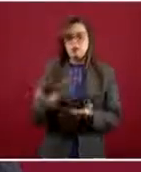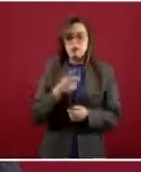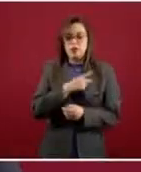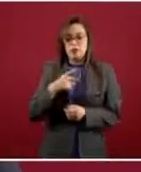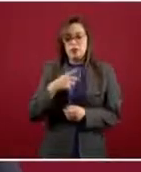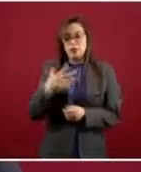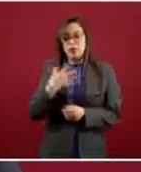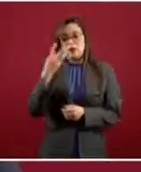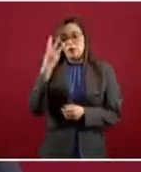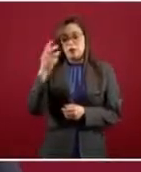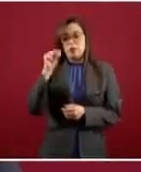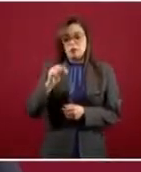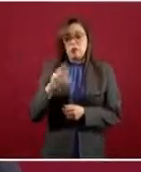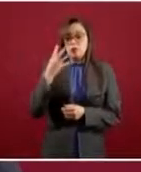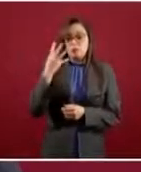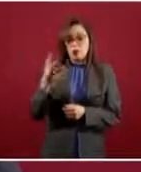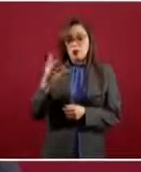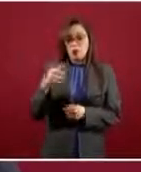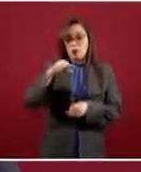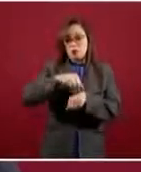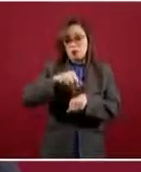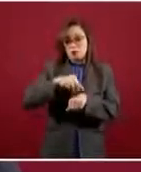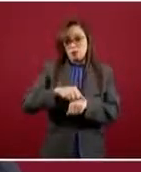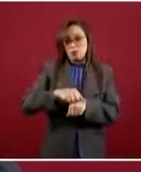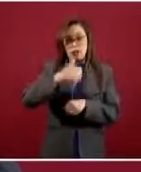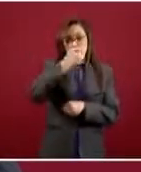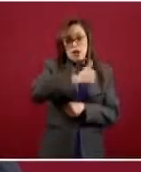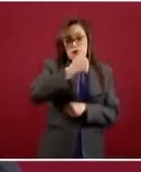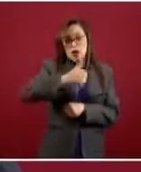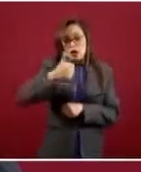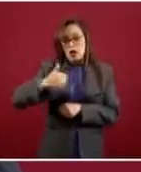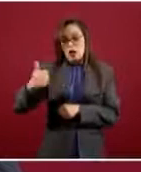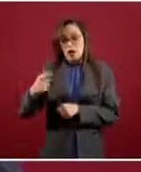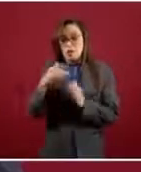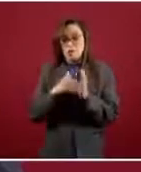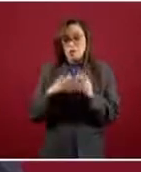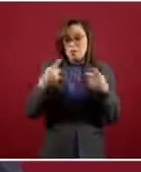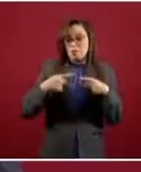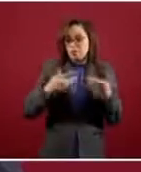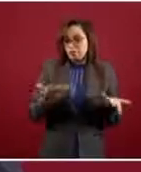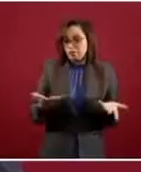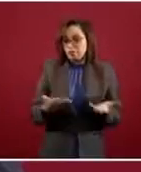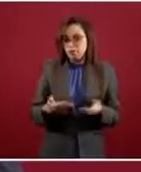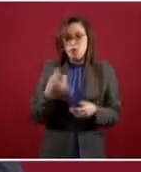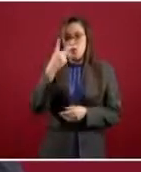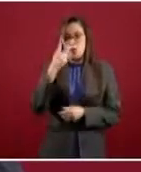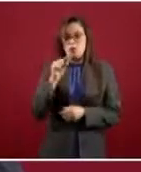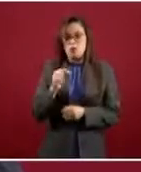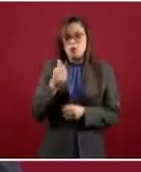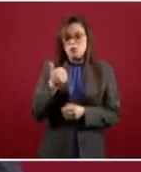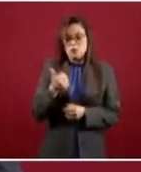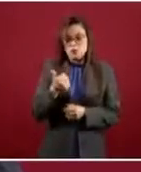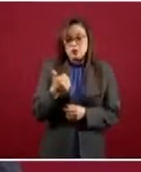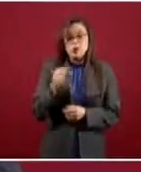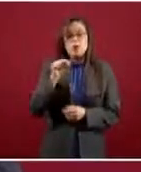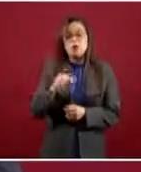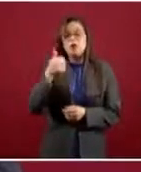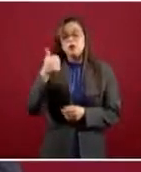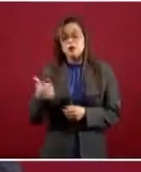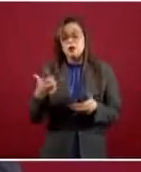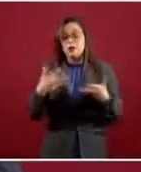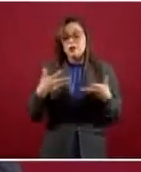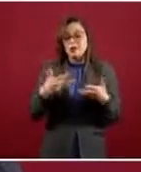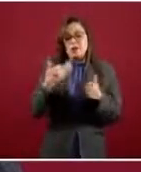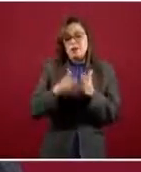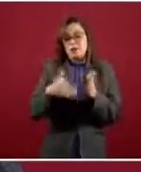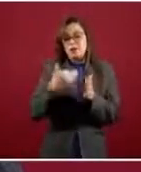3.4 médicos por cada 1,000 habitantes y no tenemos más de 1.6 y aunado a esto hay